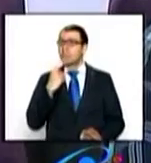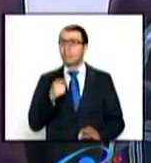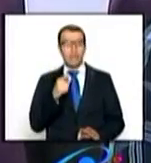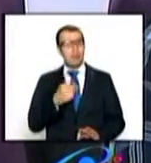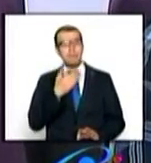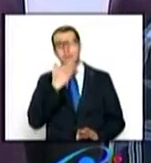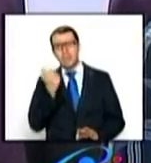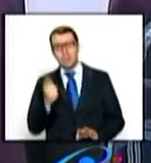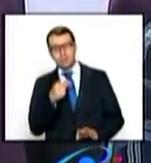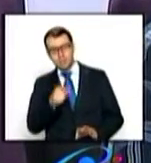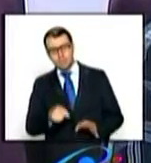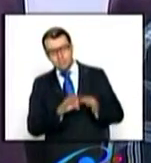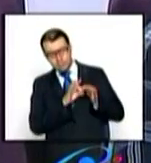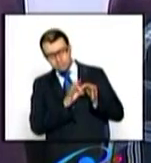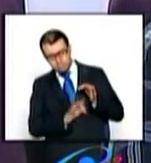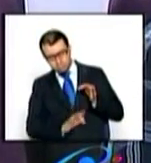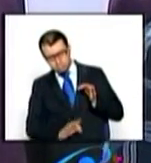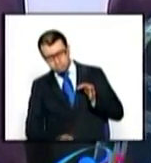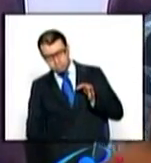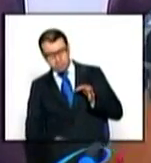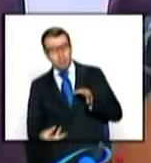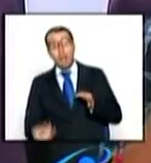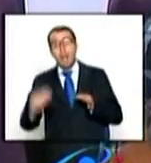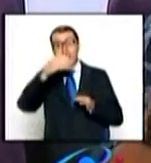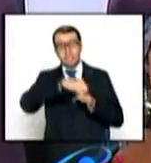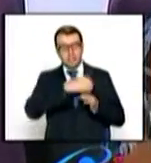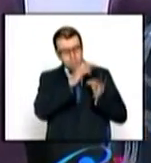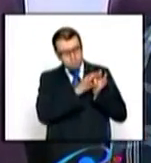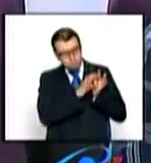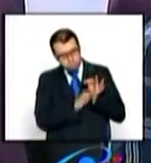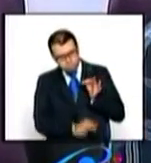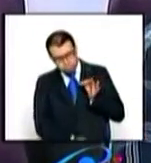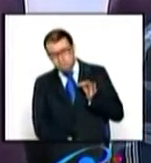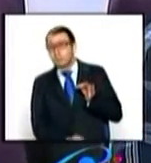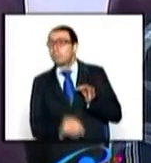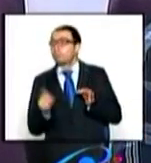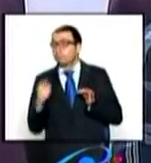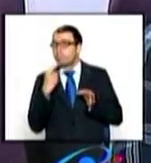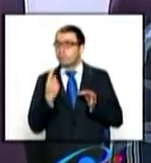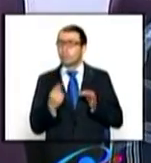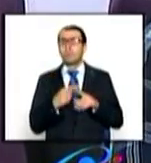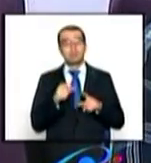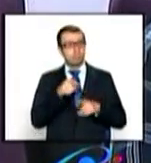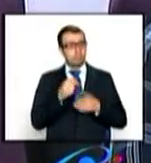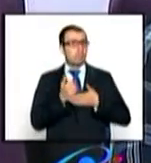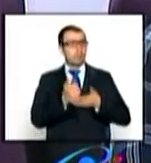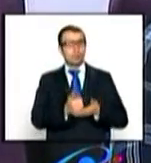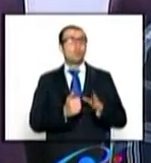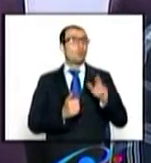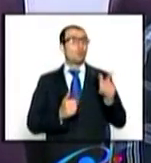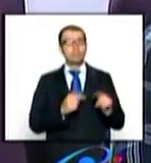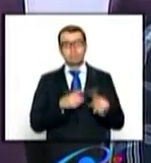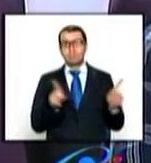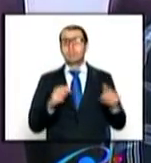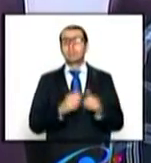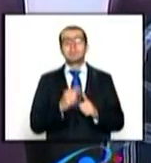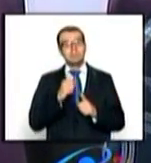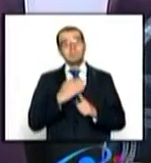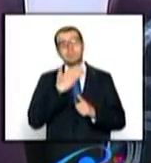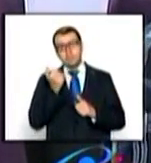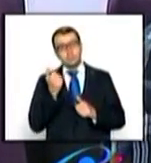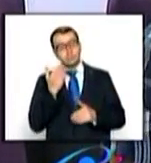arterias para mejorar dichas patologías. Y así muchos casos llamativos y muchas patologías que uno ve que mejoran y que se pueden